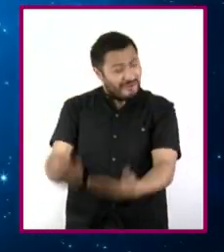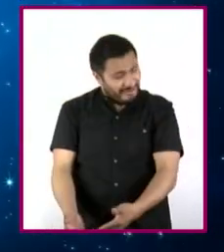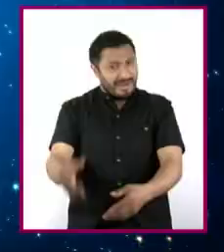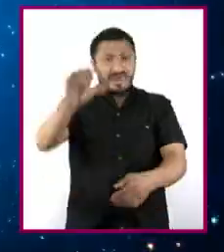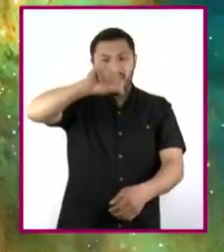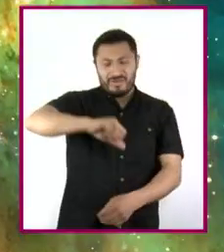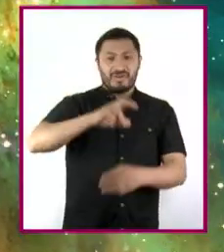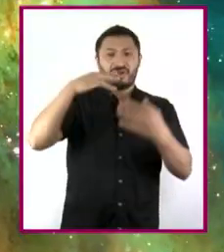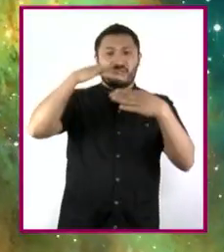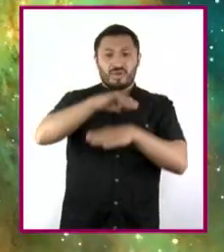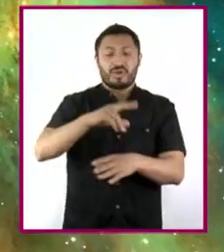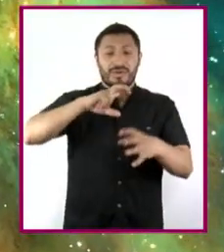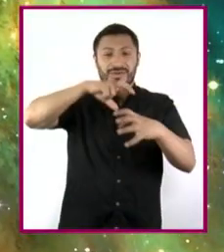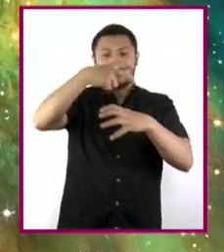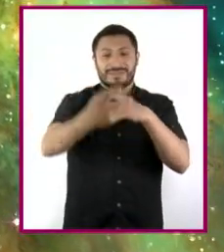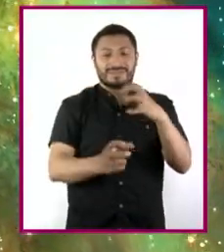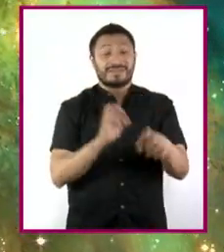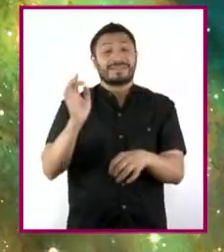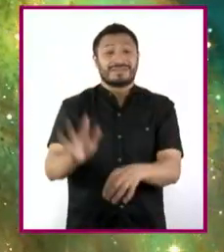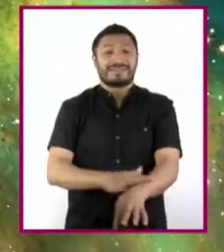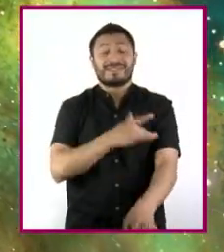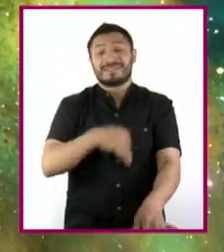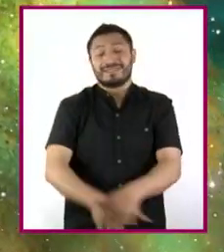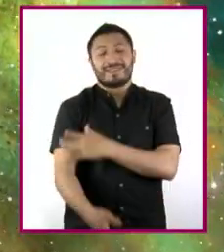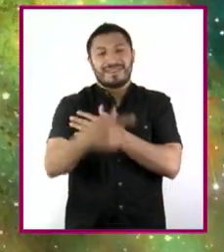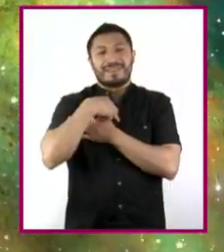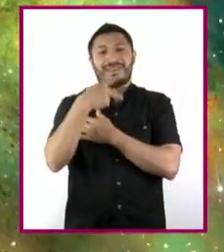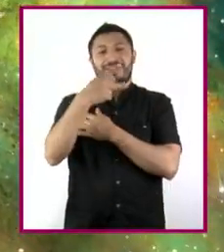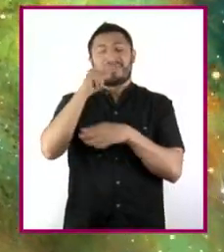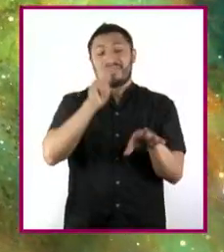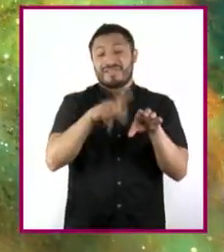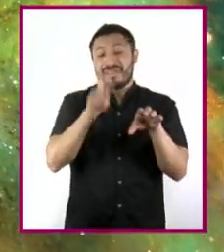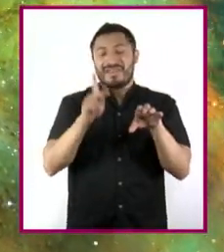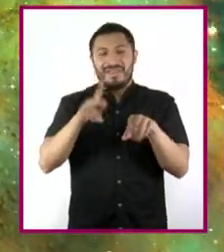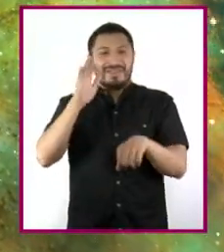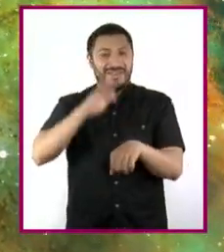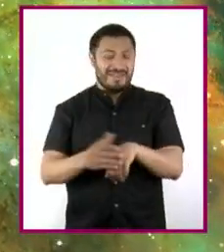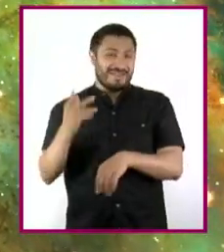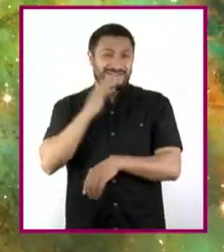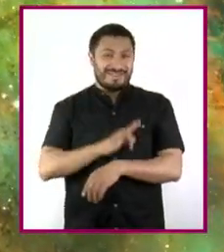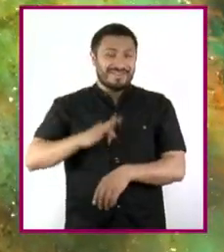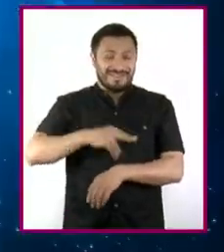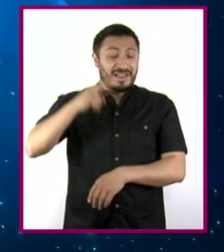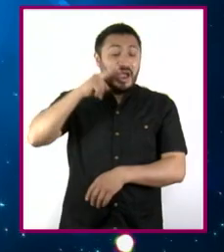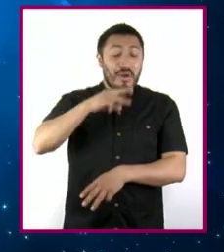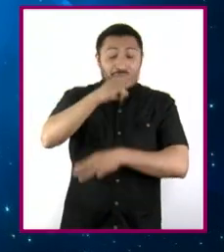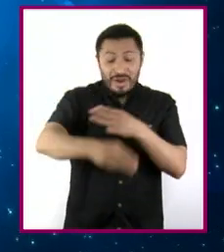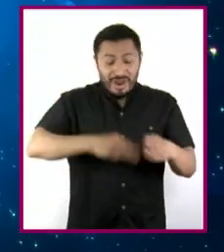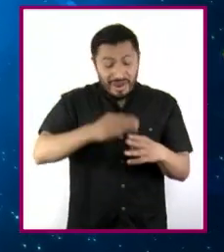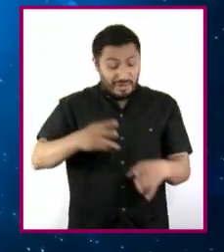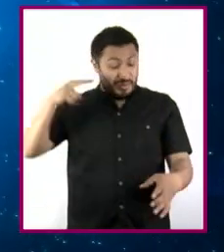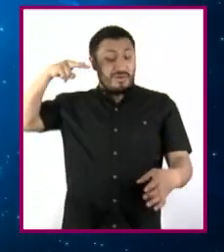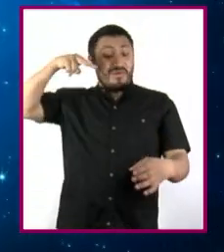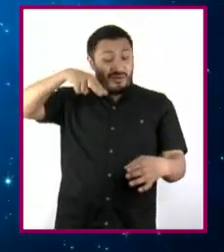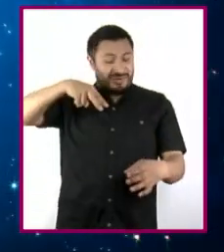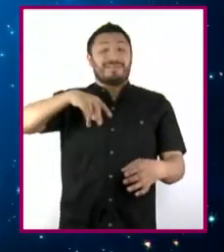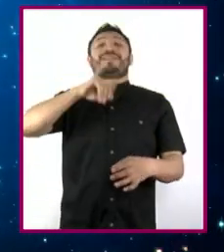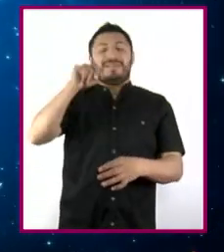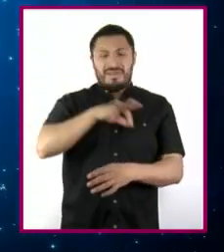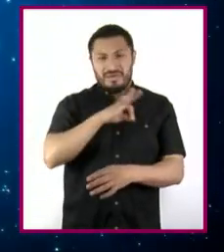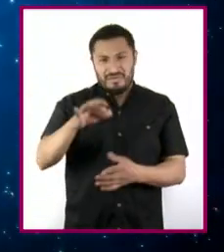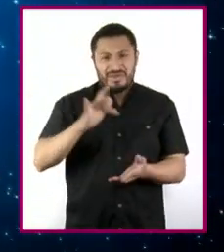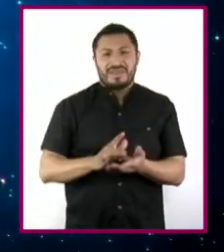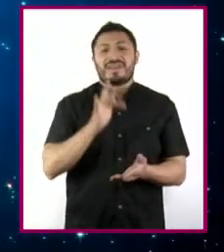sobre los satélites. ¡Qué emoción! Yo sería el pepino más feliz si pudiera observar nuestro planeta desde el espacio. Se puede, Pepe. Gracias a